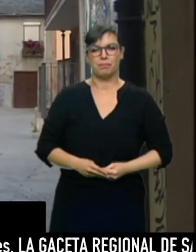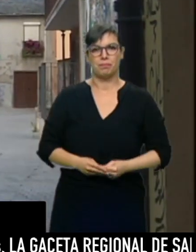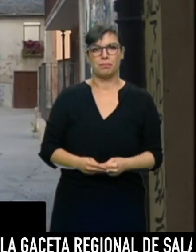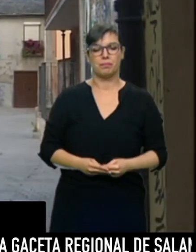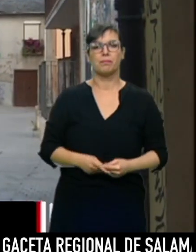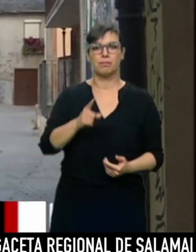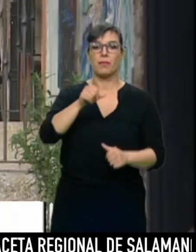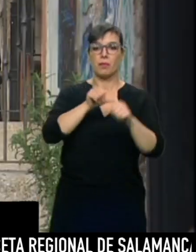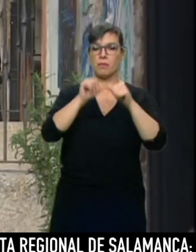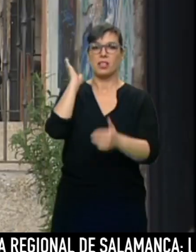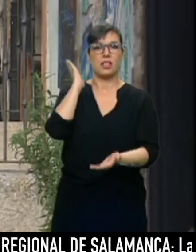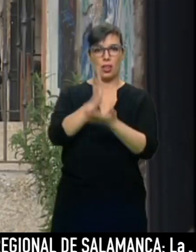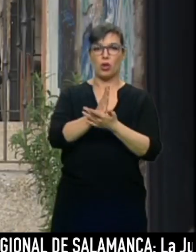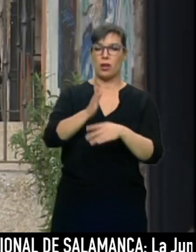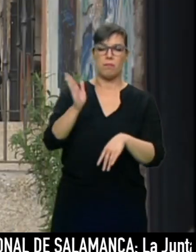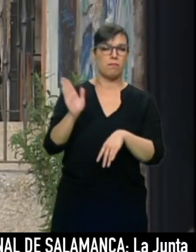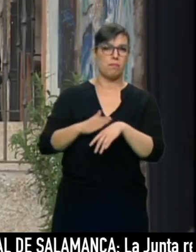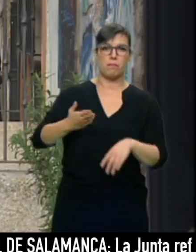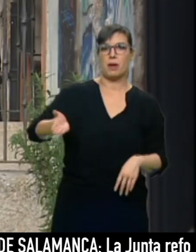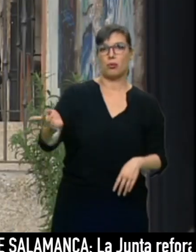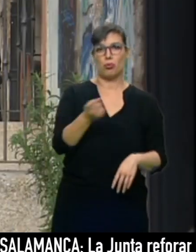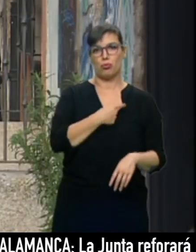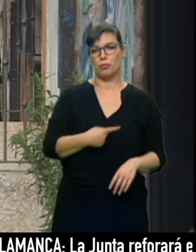Habrá sanciones para todos.